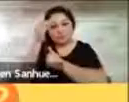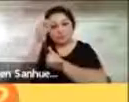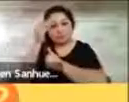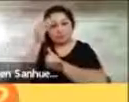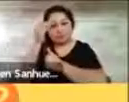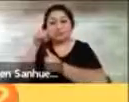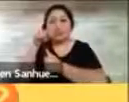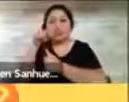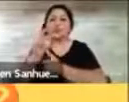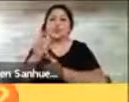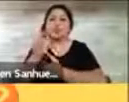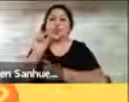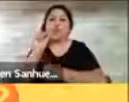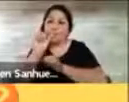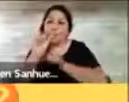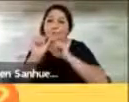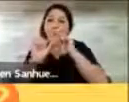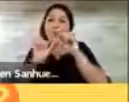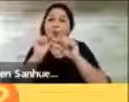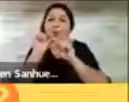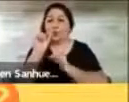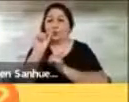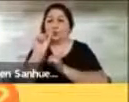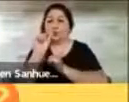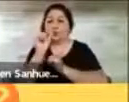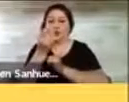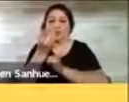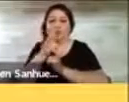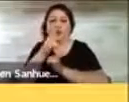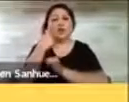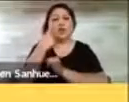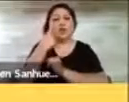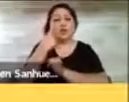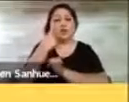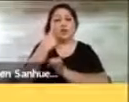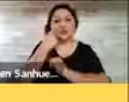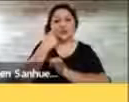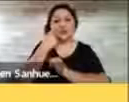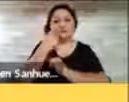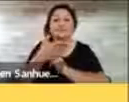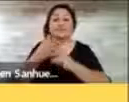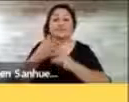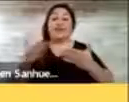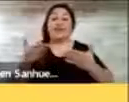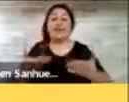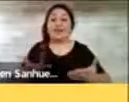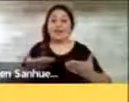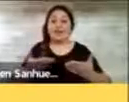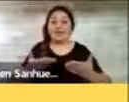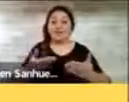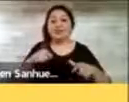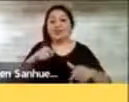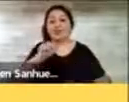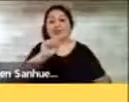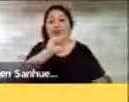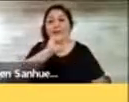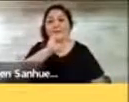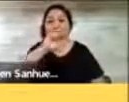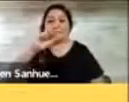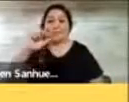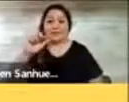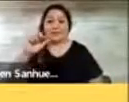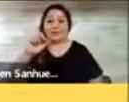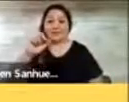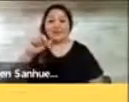como para que ellos puedan conocer en conjunto con sus cuidadores. Y eso es, esta aplicación está aún